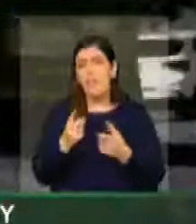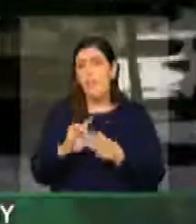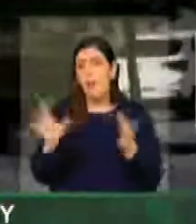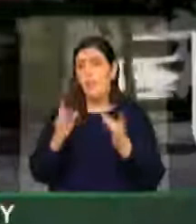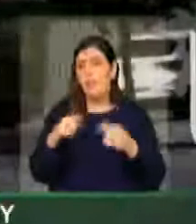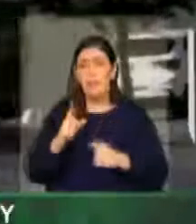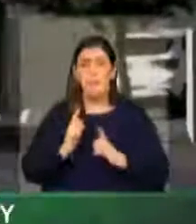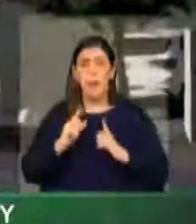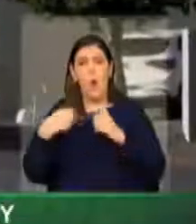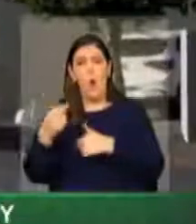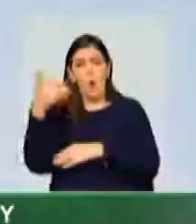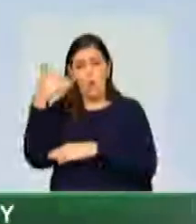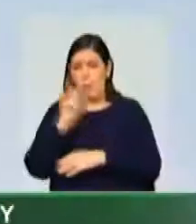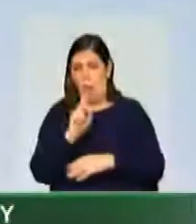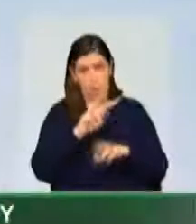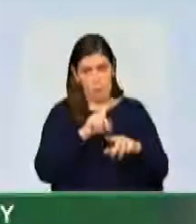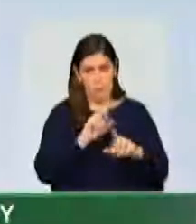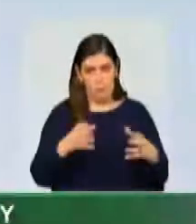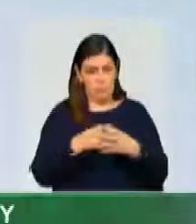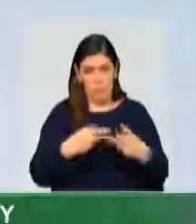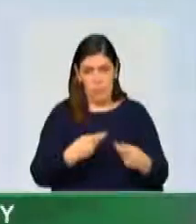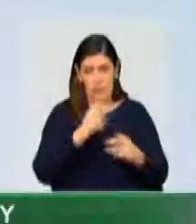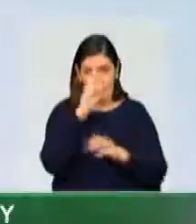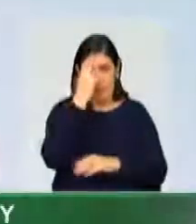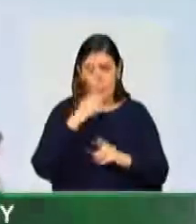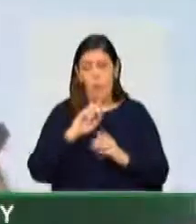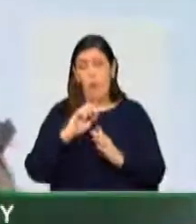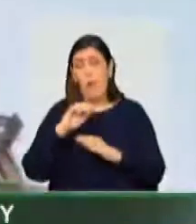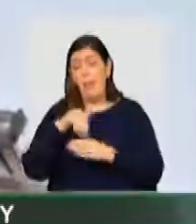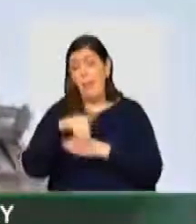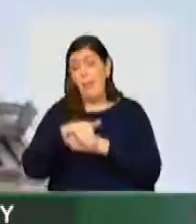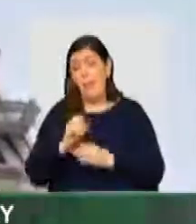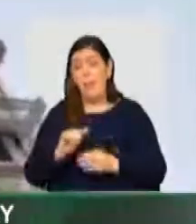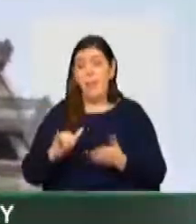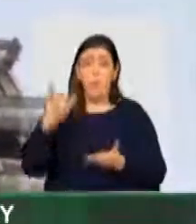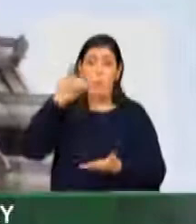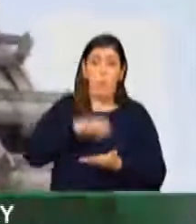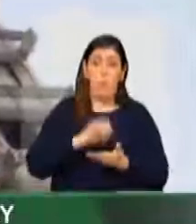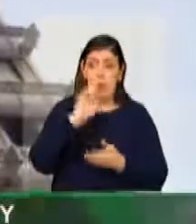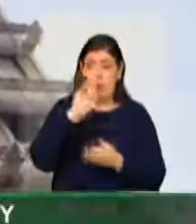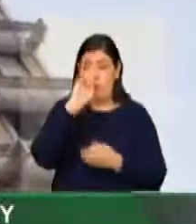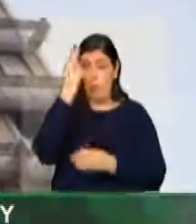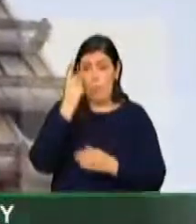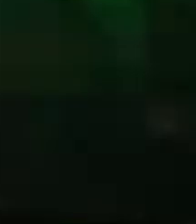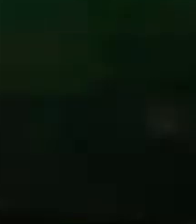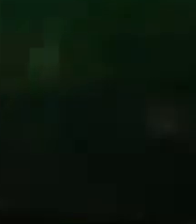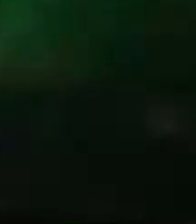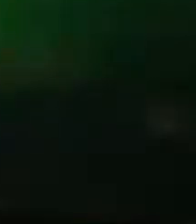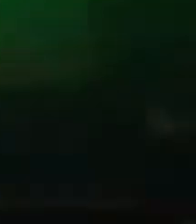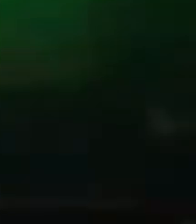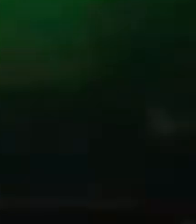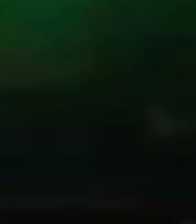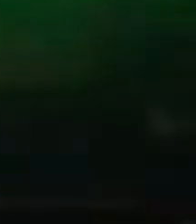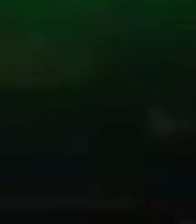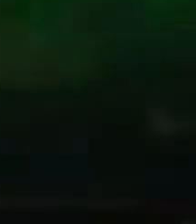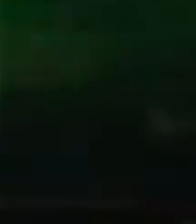esperar en otro hotel, no en el que se aloja la selección uruguaya, y por la tarde tomó un vuelo para regresar a Uruguay. Señores,